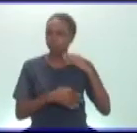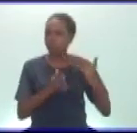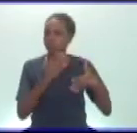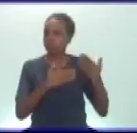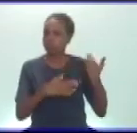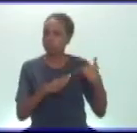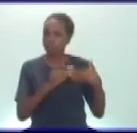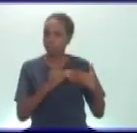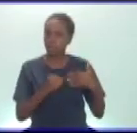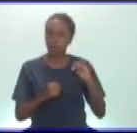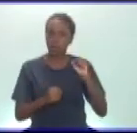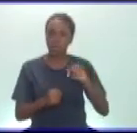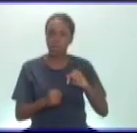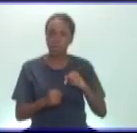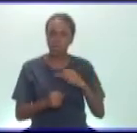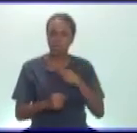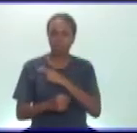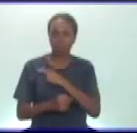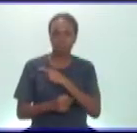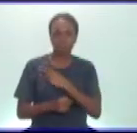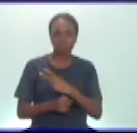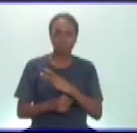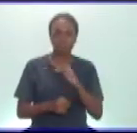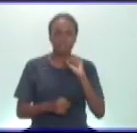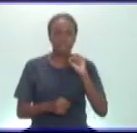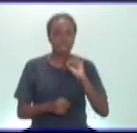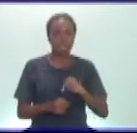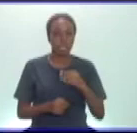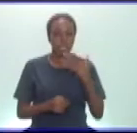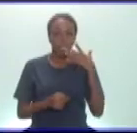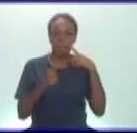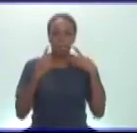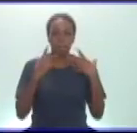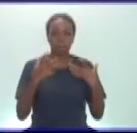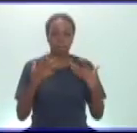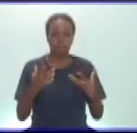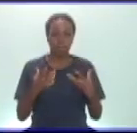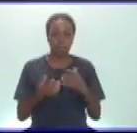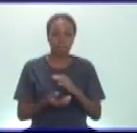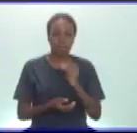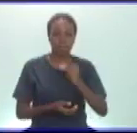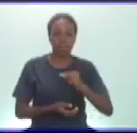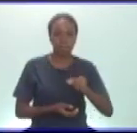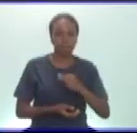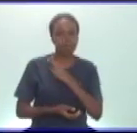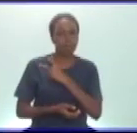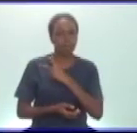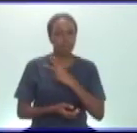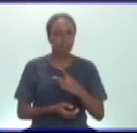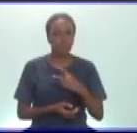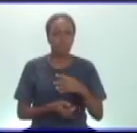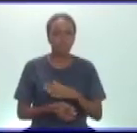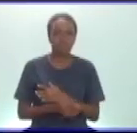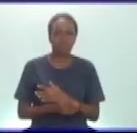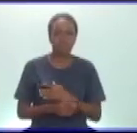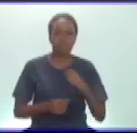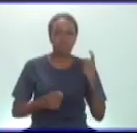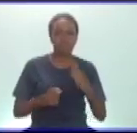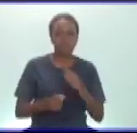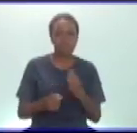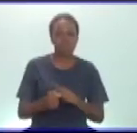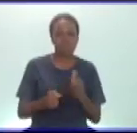existieron grandes héroes que su existencia también ha sido cuestionada. Existieron cruentas batallas, guerras de